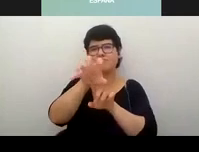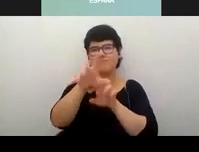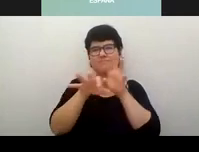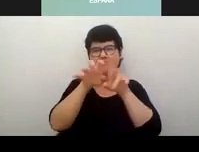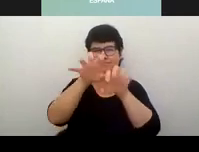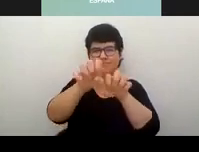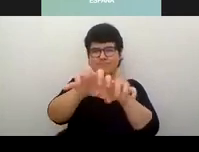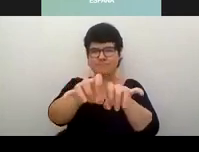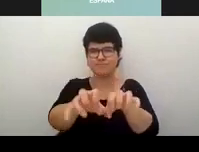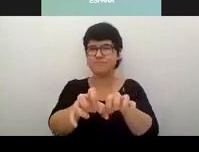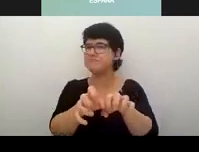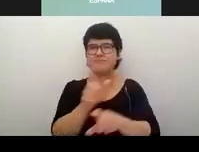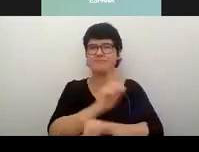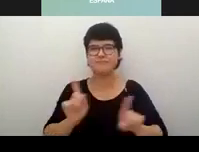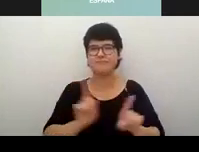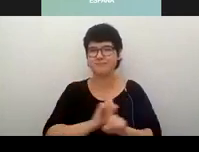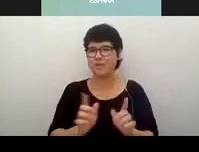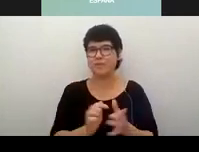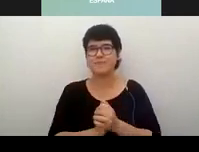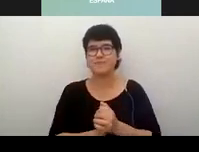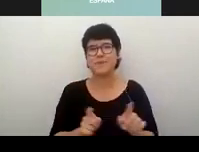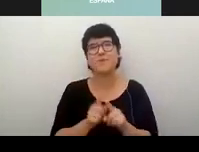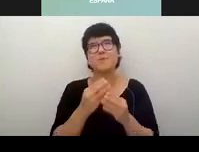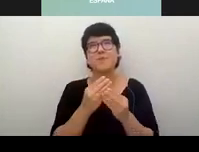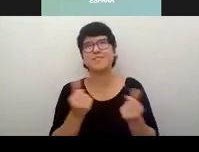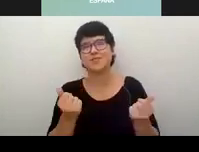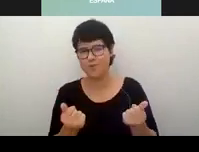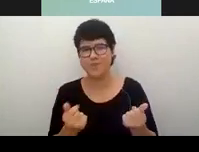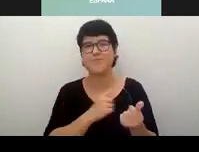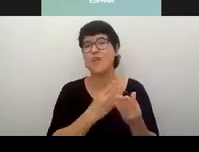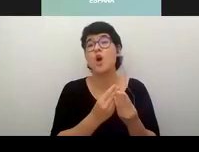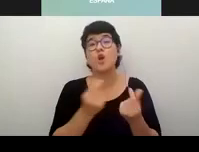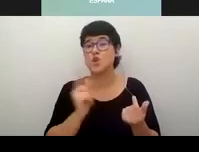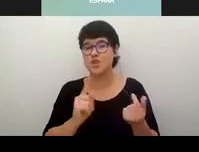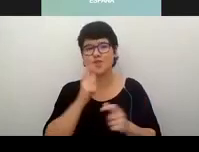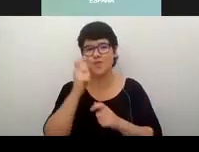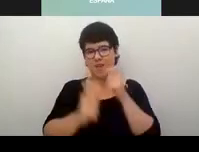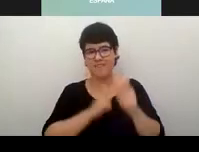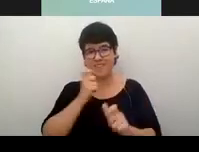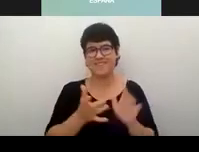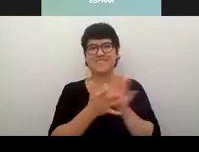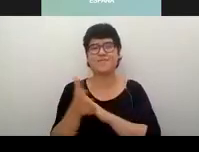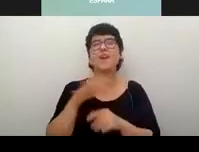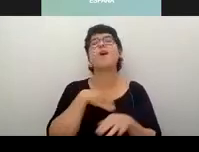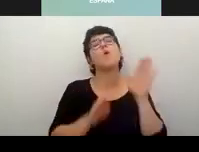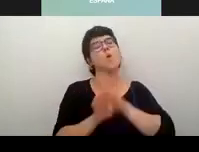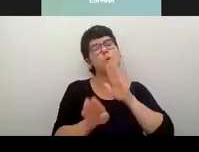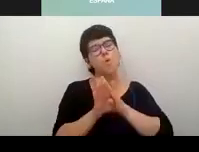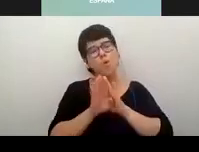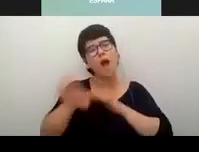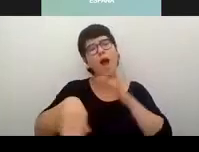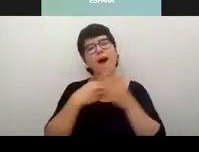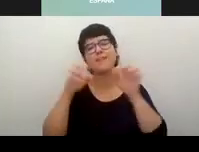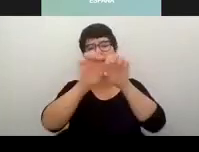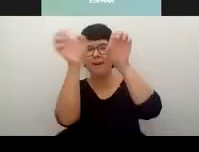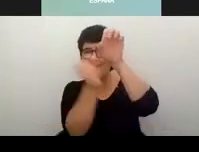destruyan, vaya, se carguen es poco científico, destruyan a la bacteria y no la dejen llegar al colon. Bueno, pues el sistema de microencapsulación